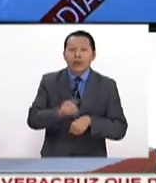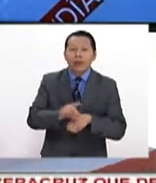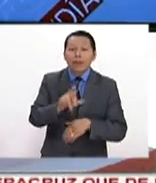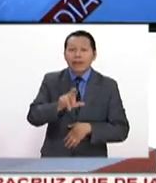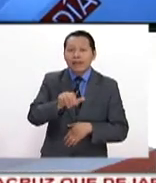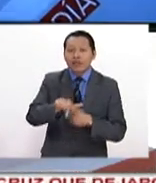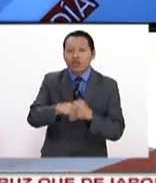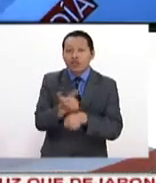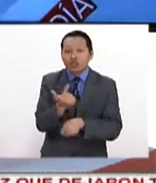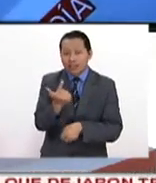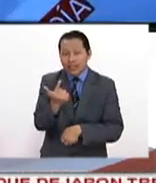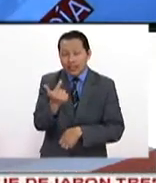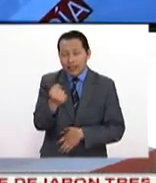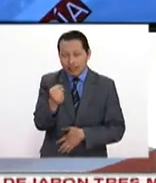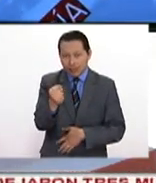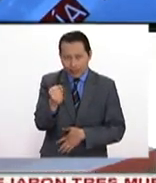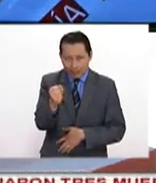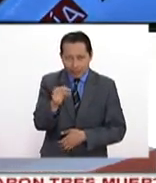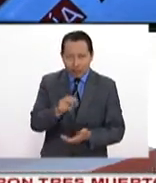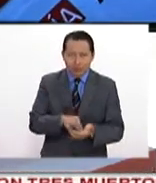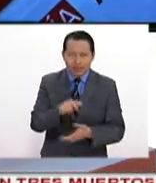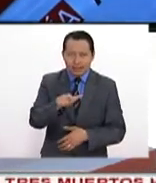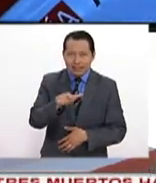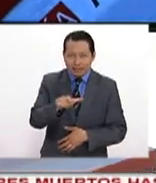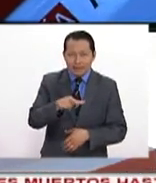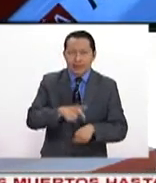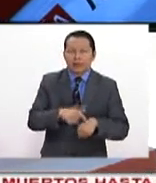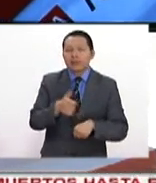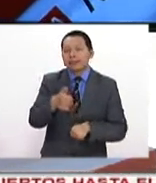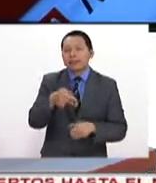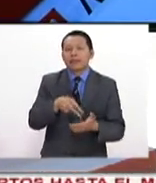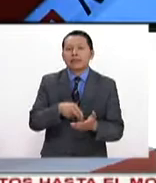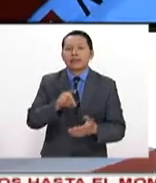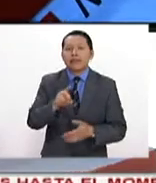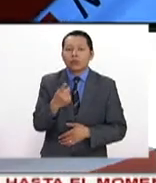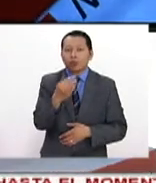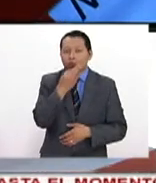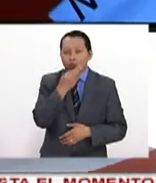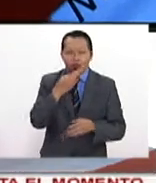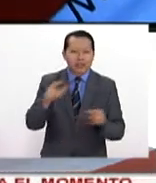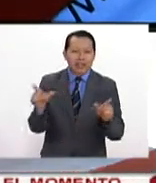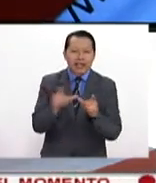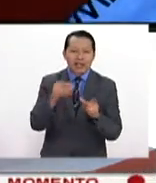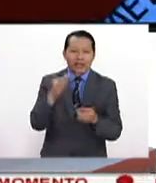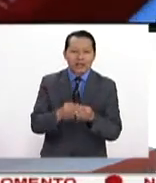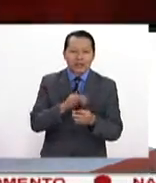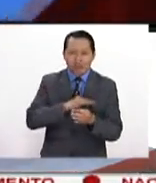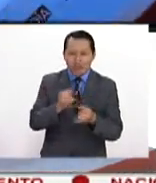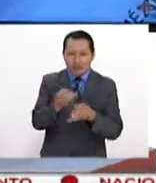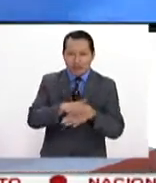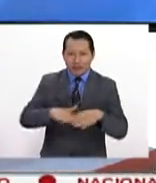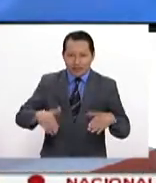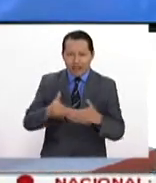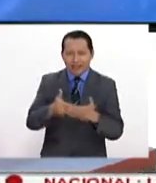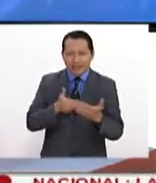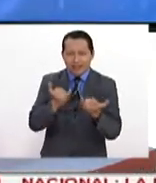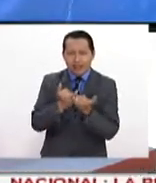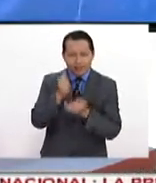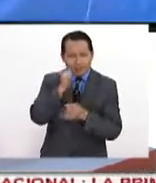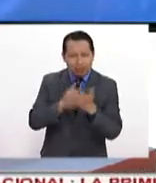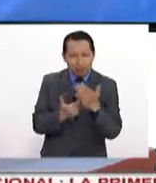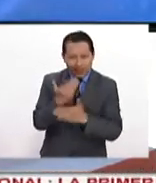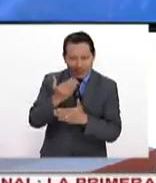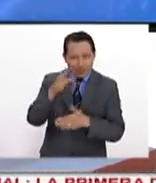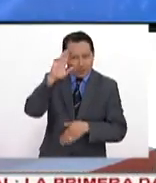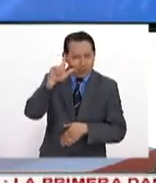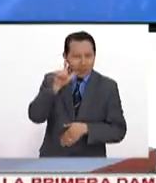martes 12 de septiembre del 2017, son las 6:31, estamos listos para informarles. Antes, saludo como todas las